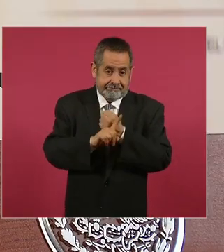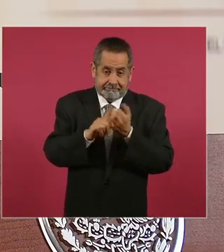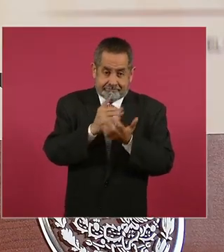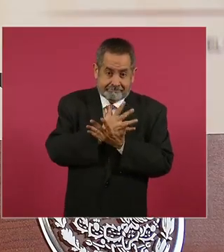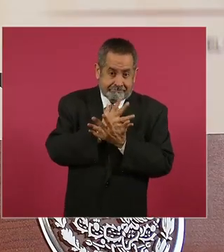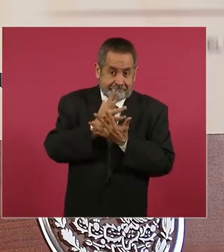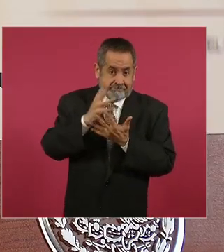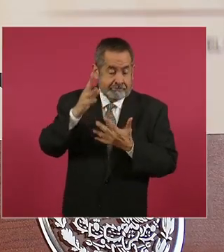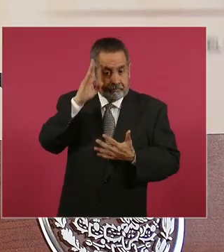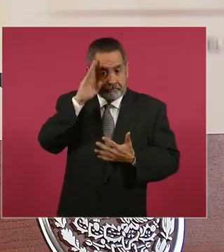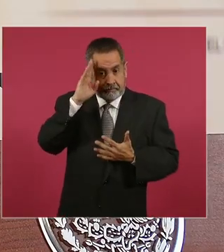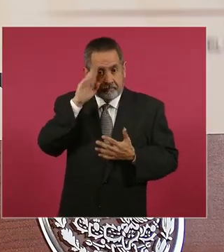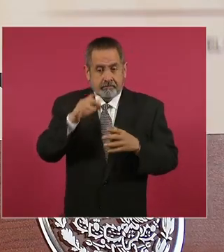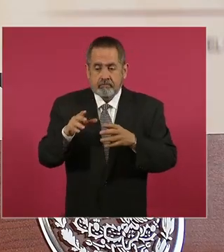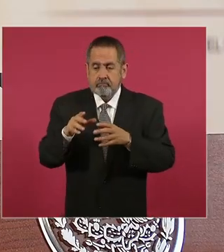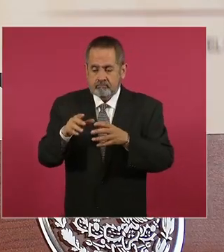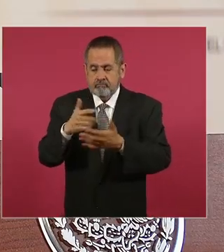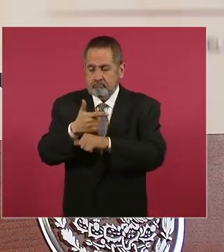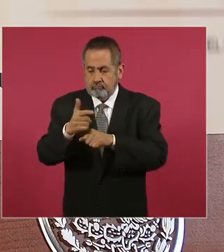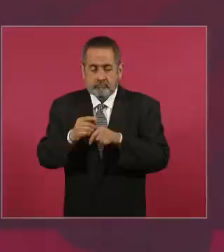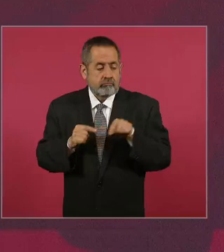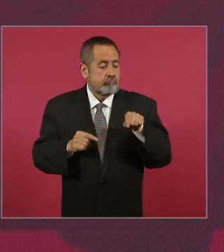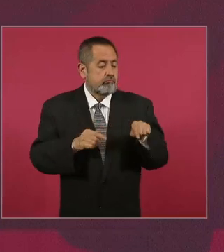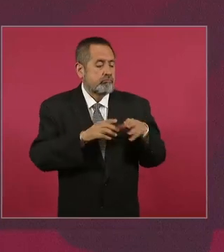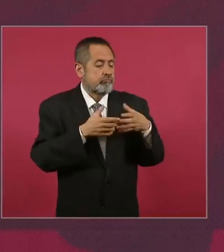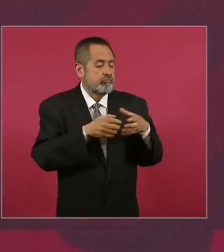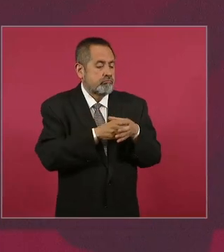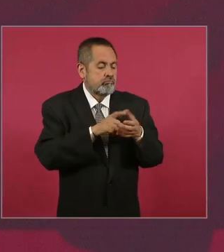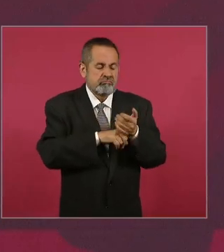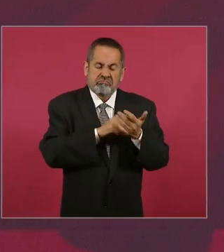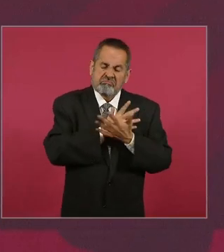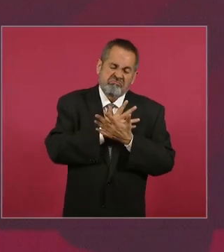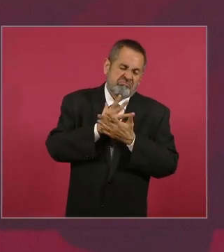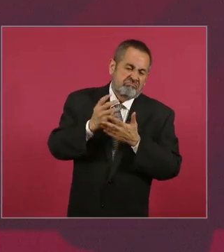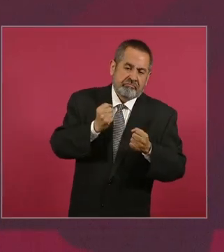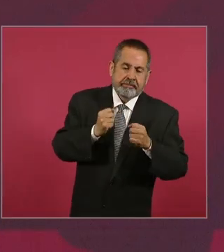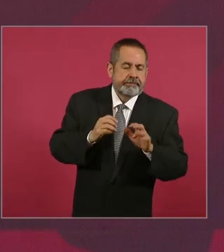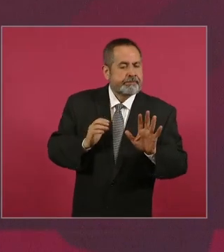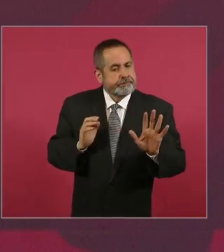de la actuación de ciertos grupos en Guatemala,